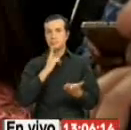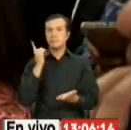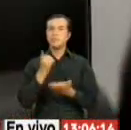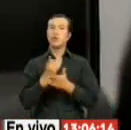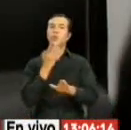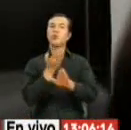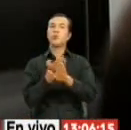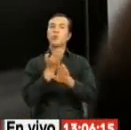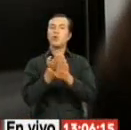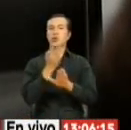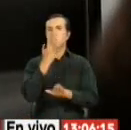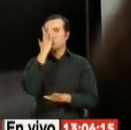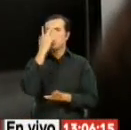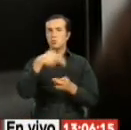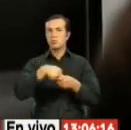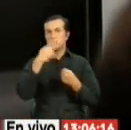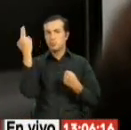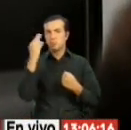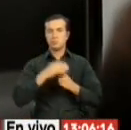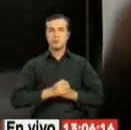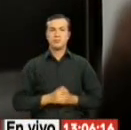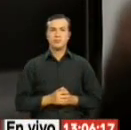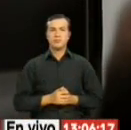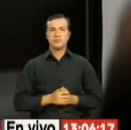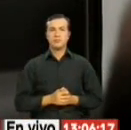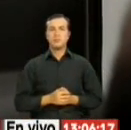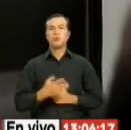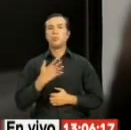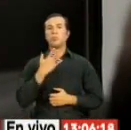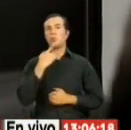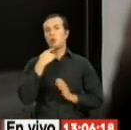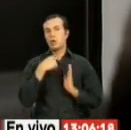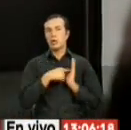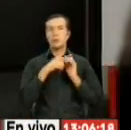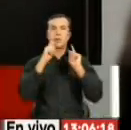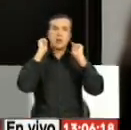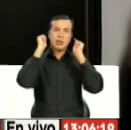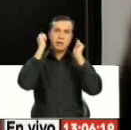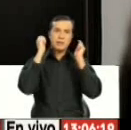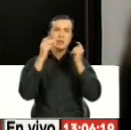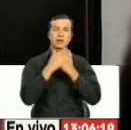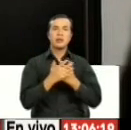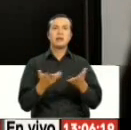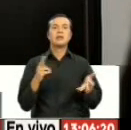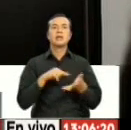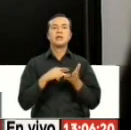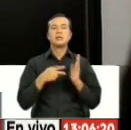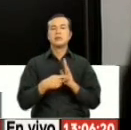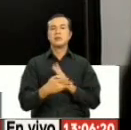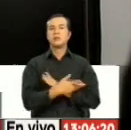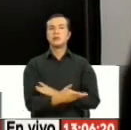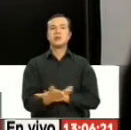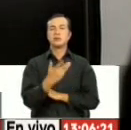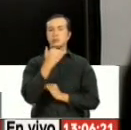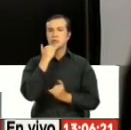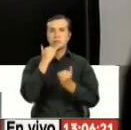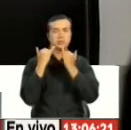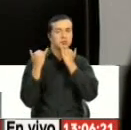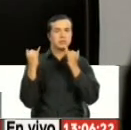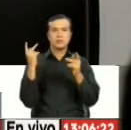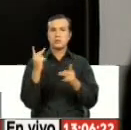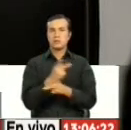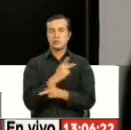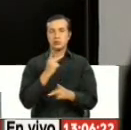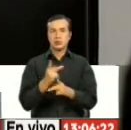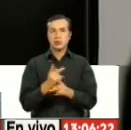plantean las razones solo hecho de someter mi cargo a una campaña de este estilo sería una circunstancia que altera drásticamente las